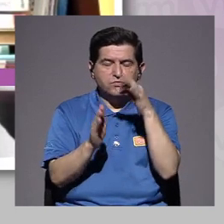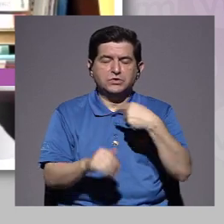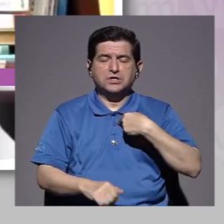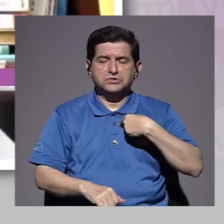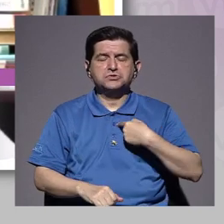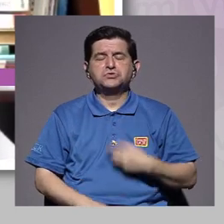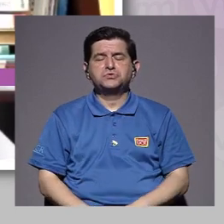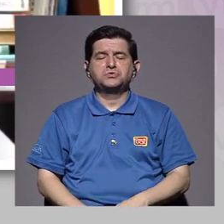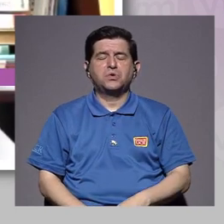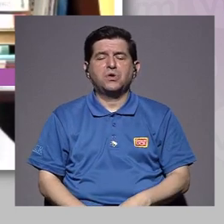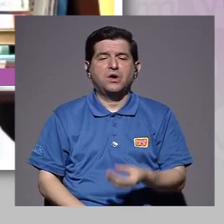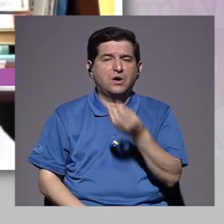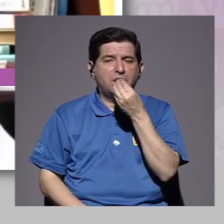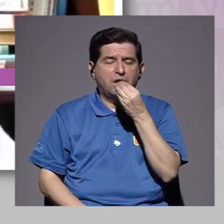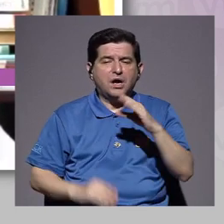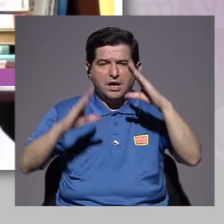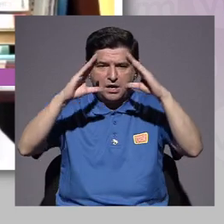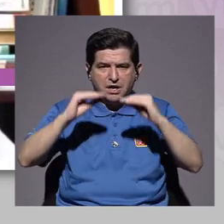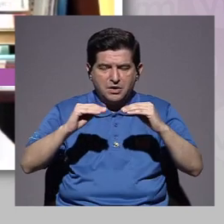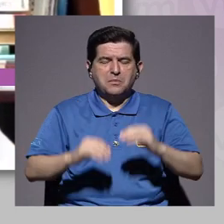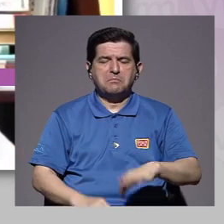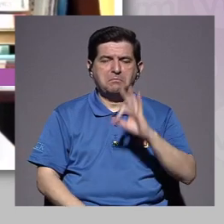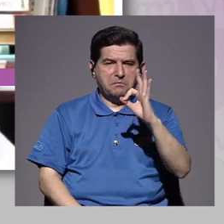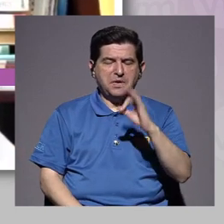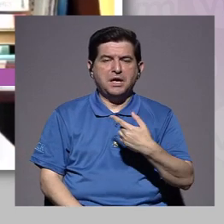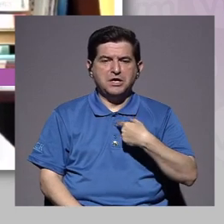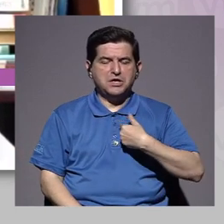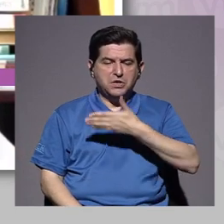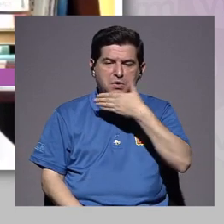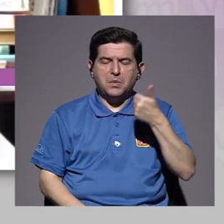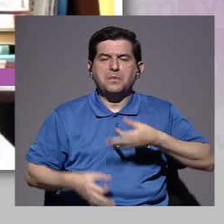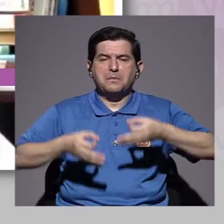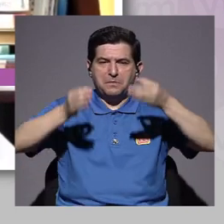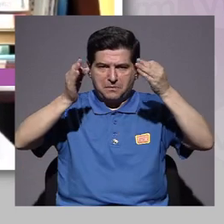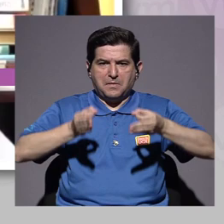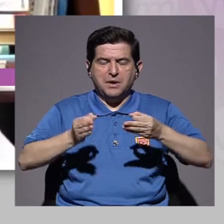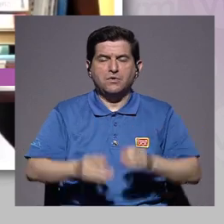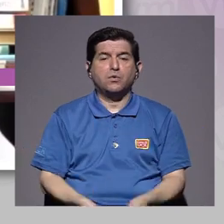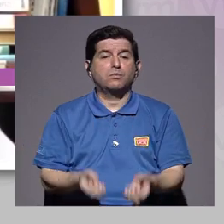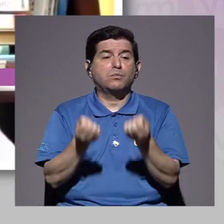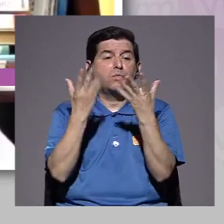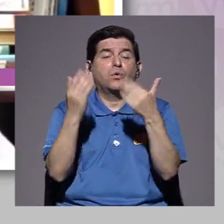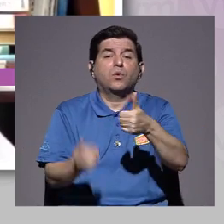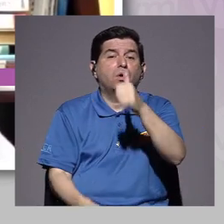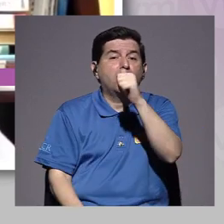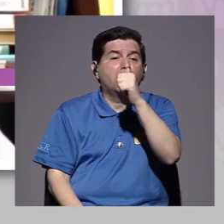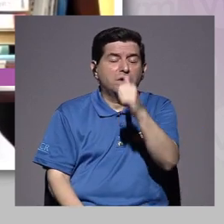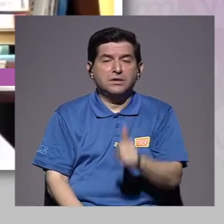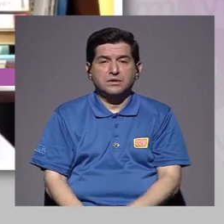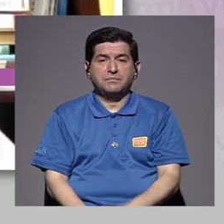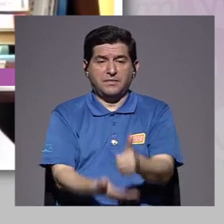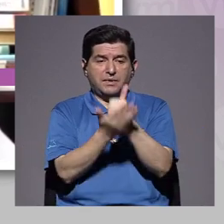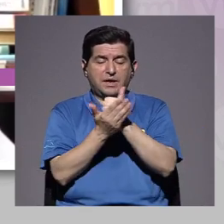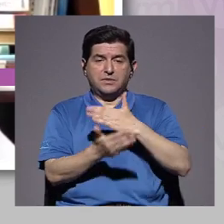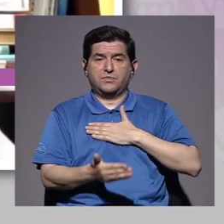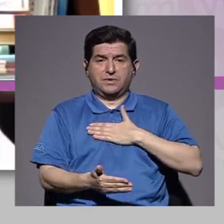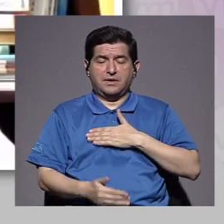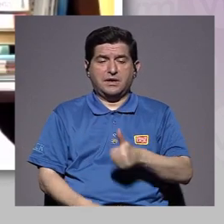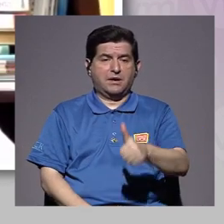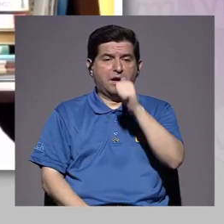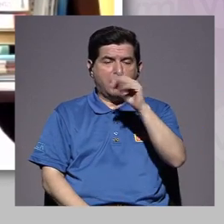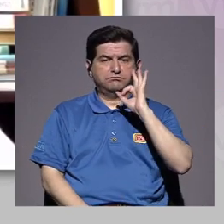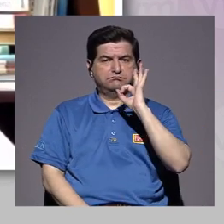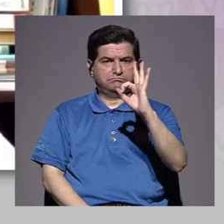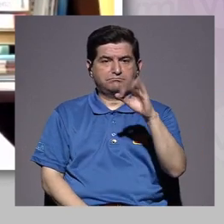cena bajo control para tomar las mejores decisiones. Además, tienen mucha agua, entonces me ayudan a mantenerme